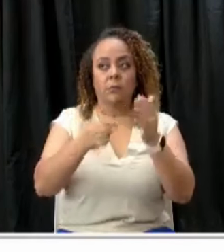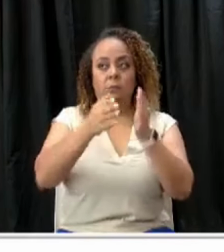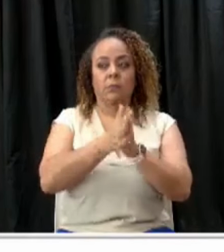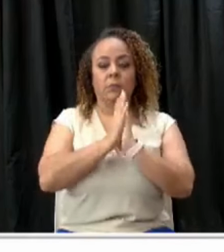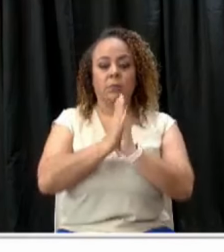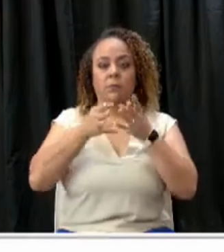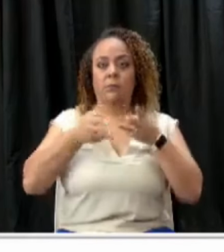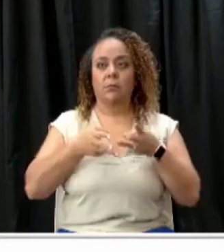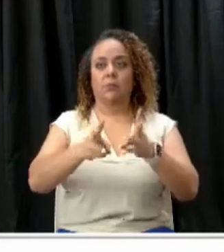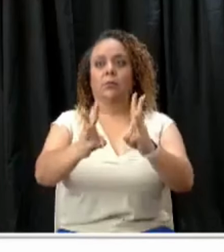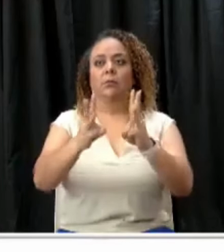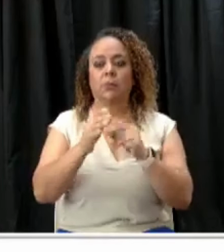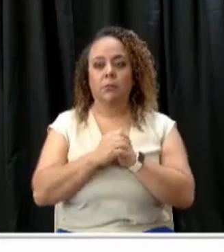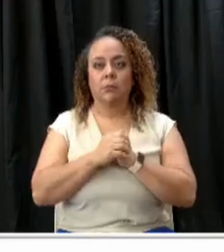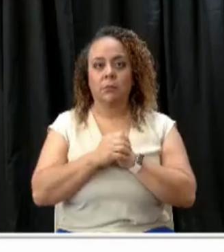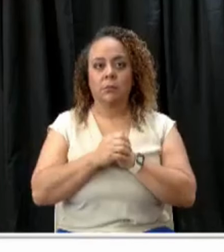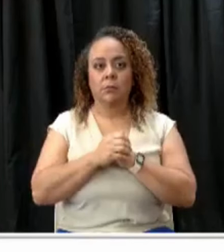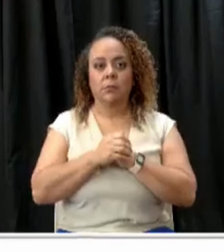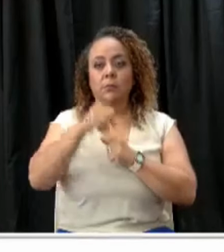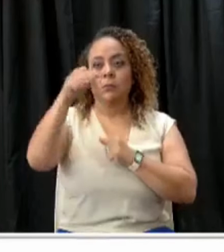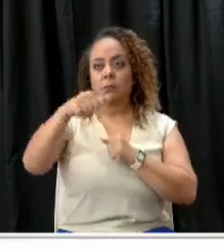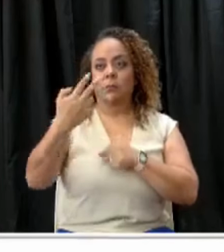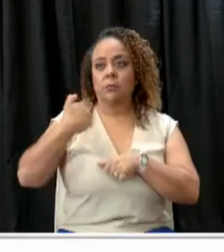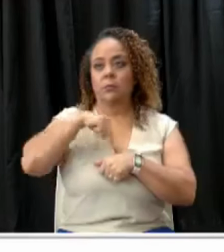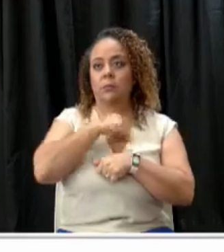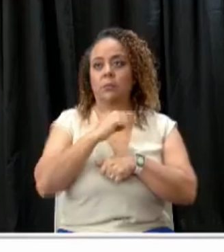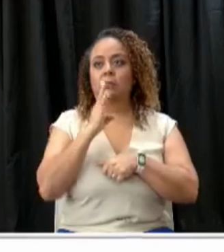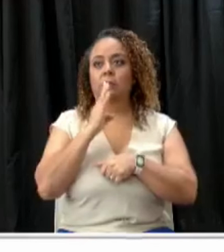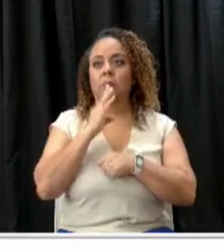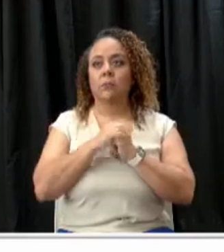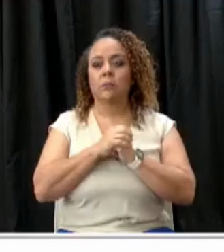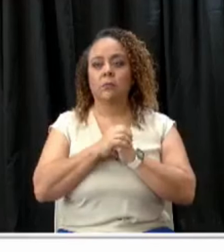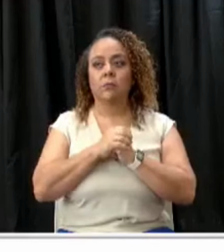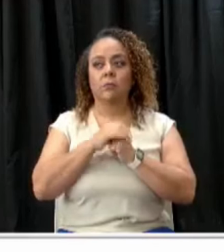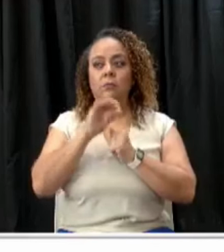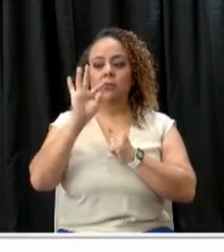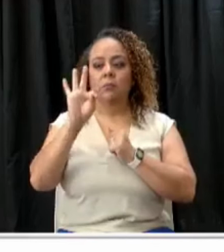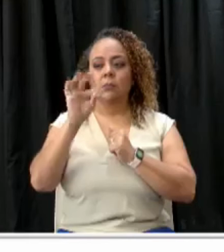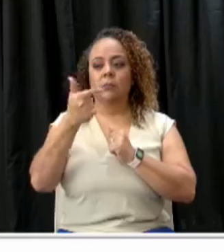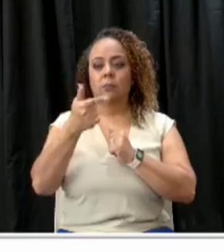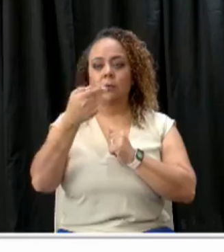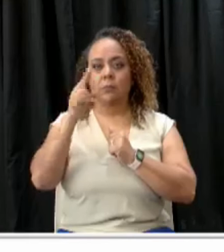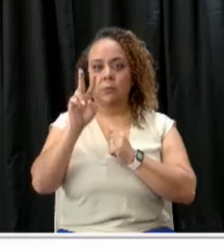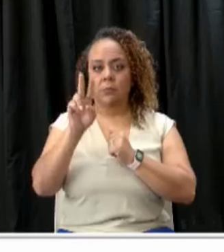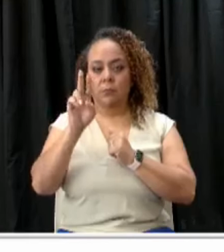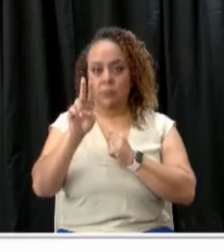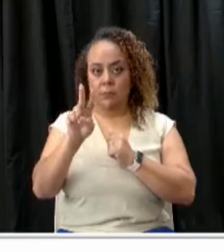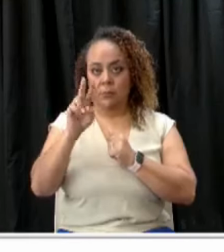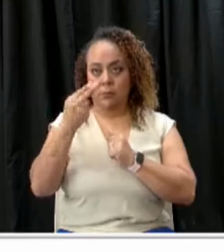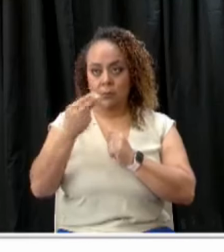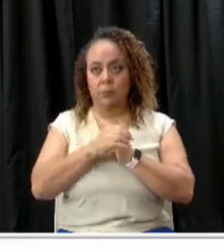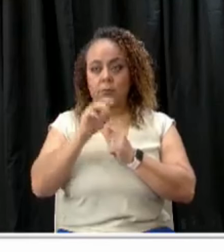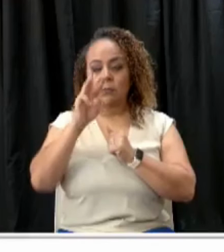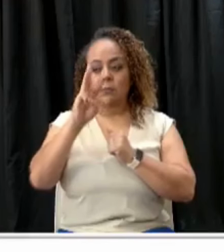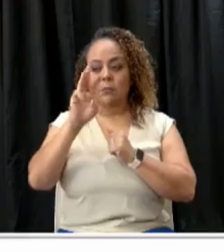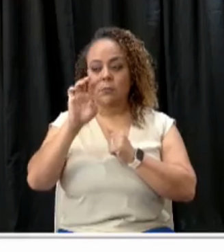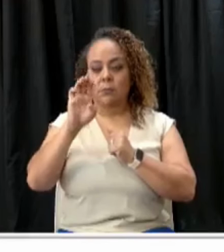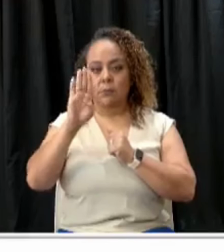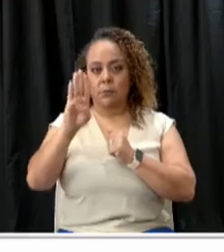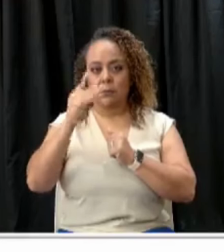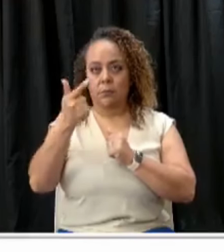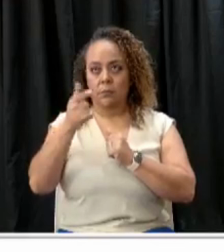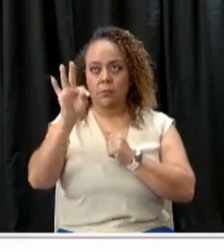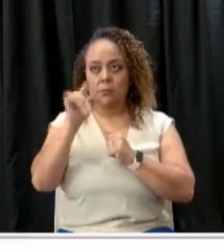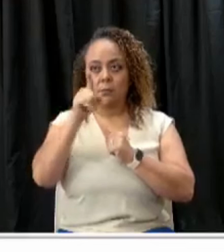el método. Aquí estamos hablando del TGVH o WGT, que por sus siglas en inglés es uno